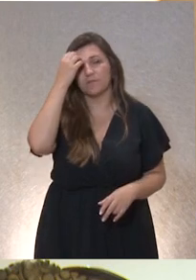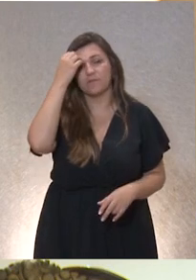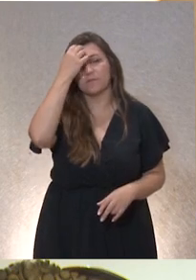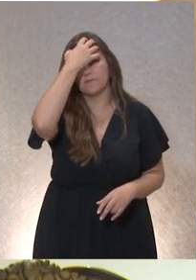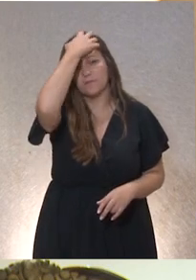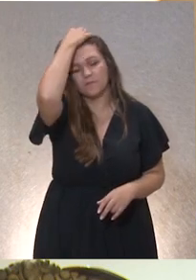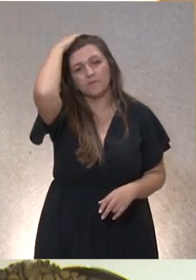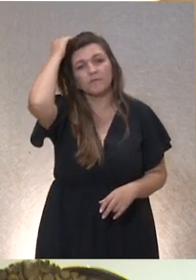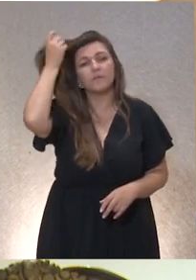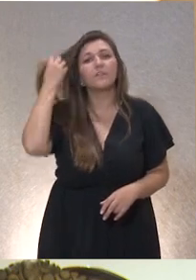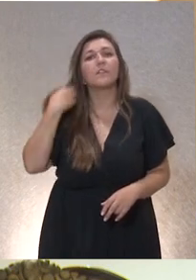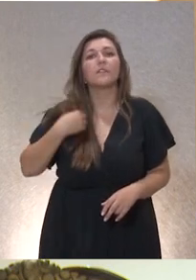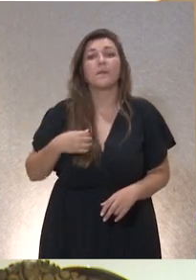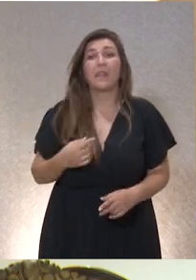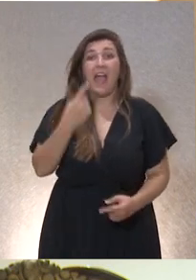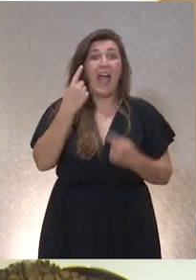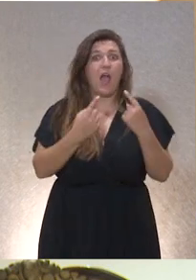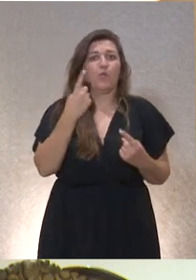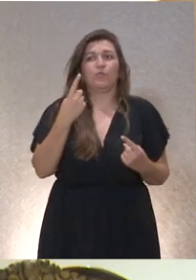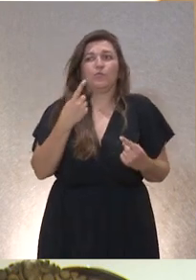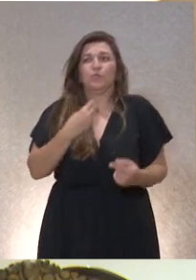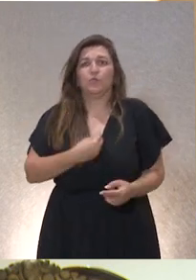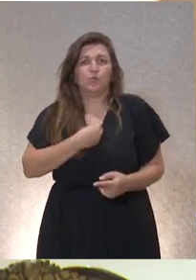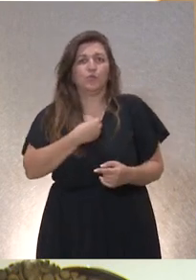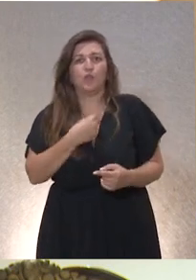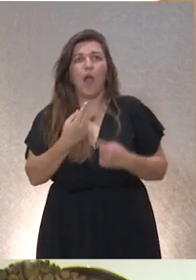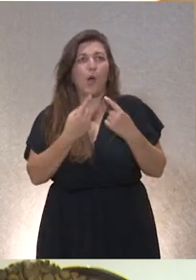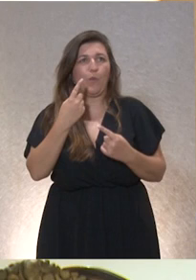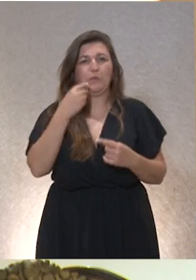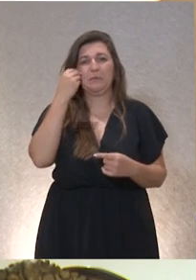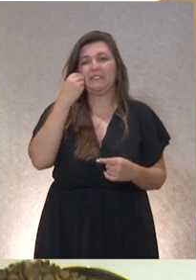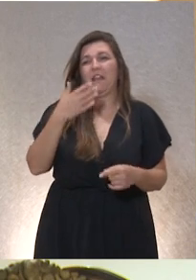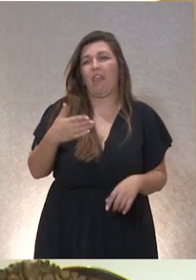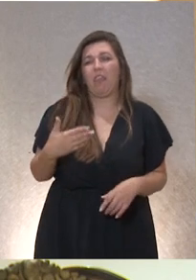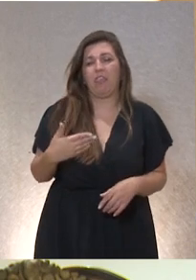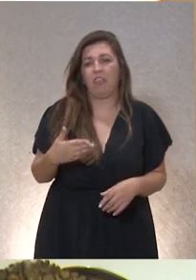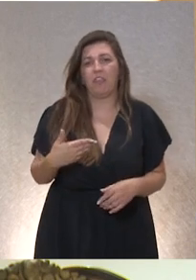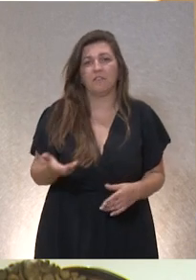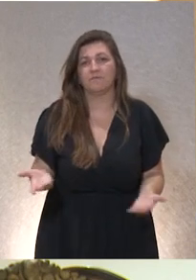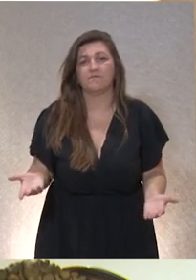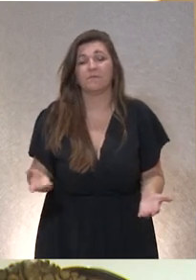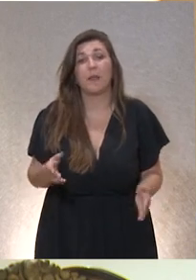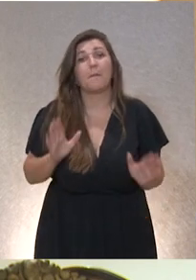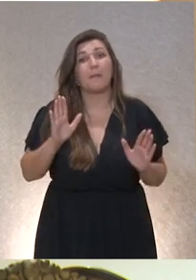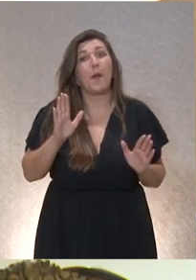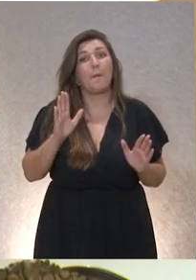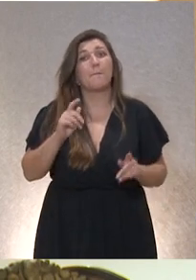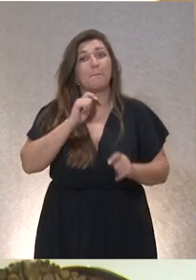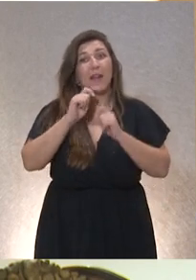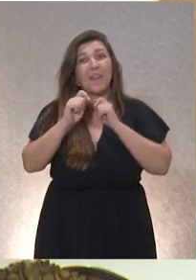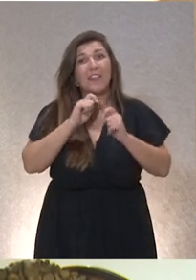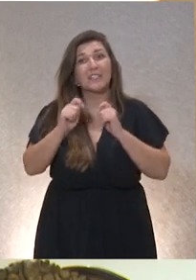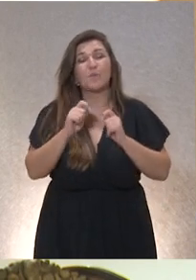donate a unos les asusta a otros les parece poco relevante el periodismo se resiste a La